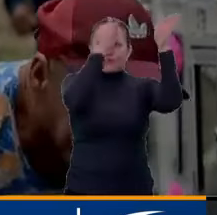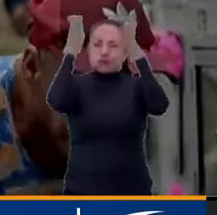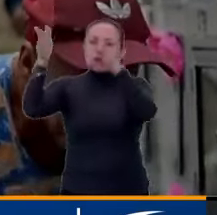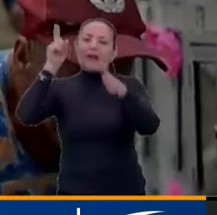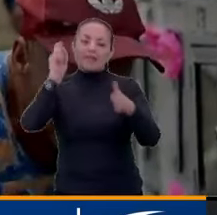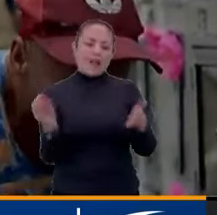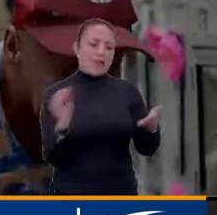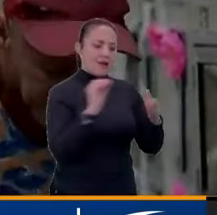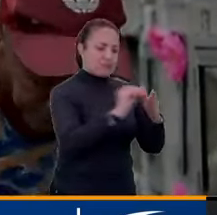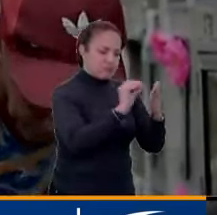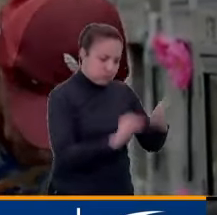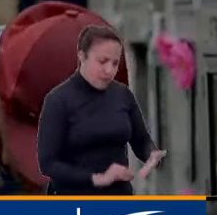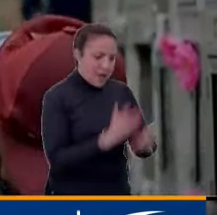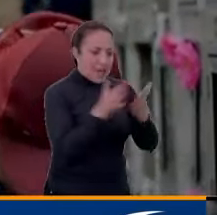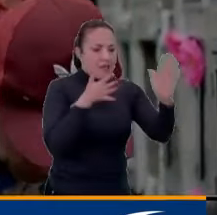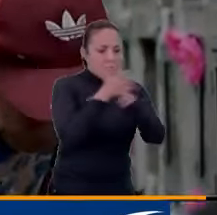información de inumaciones entre otros